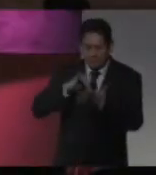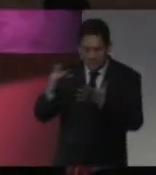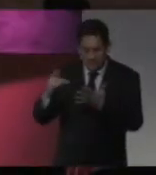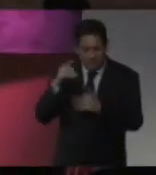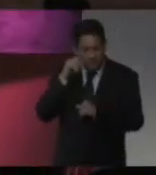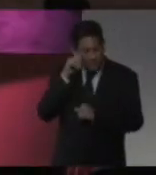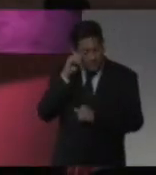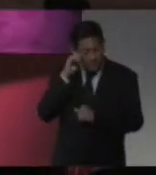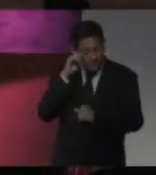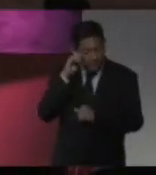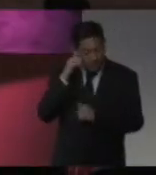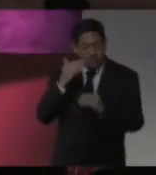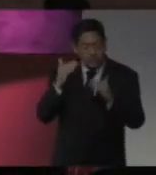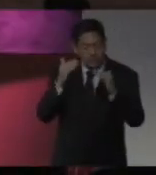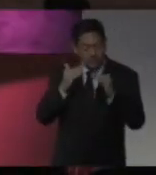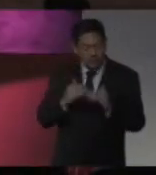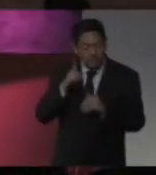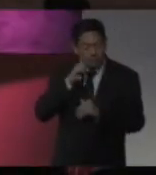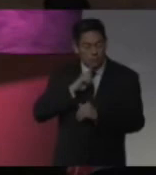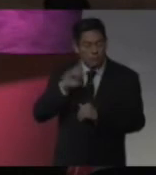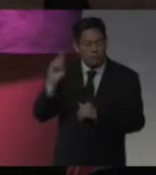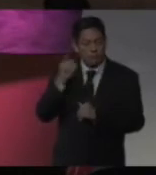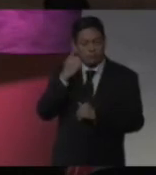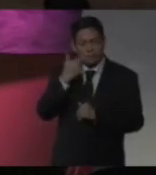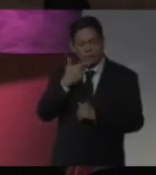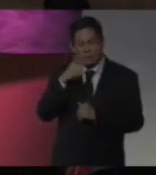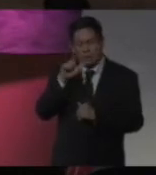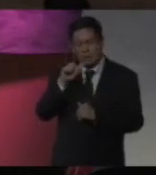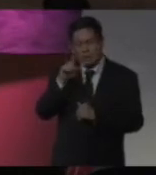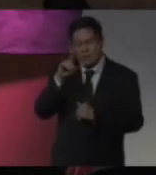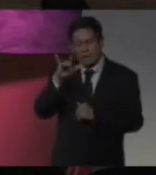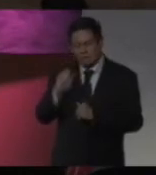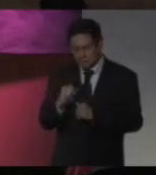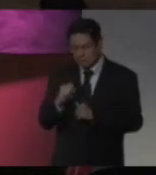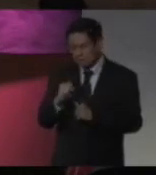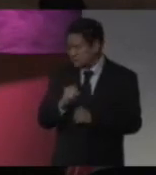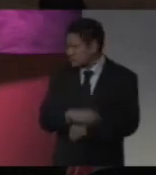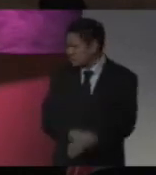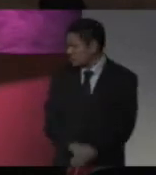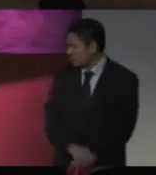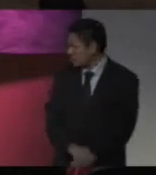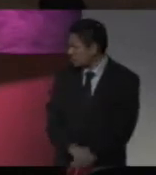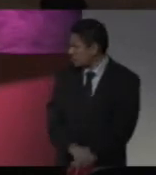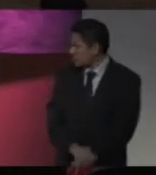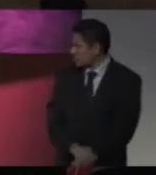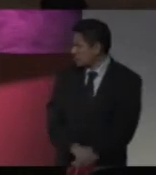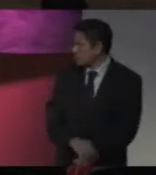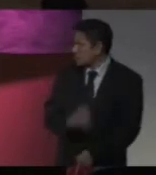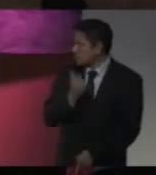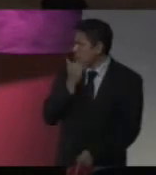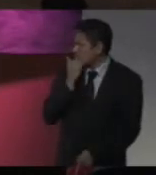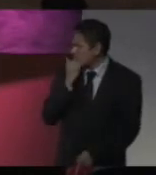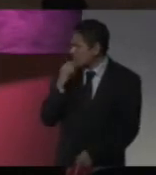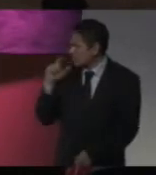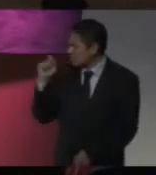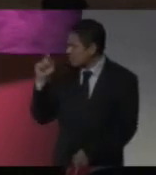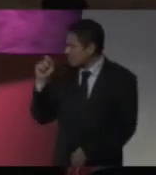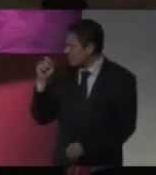Muchas gracias. Le damos la palabra a la doctora Gladys. Chin, 20 segundos que me quitó